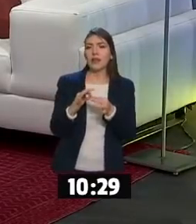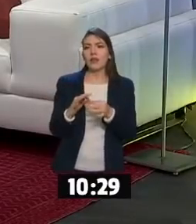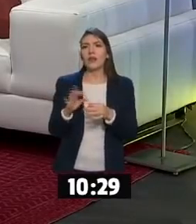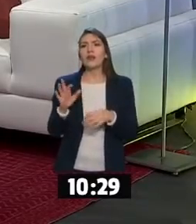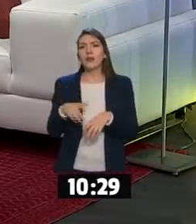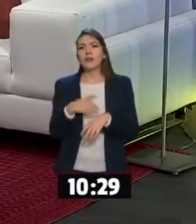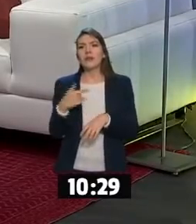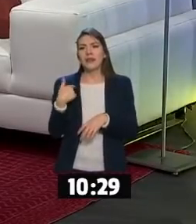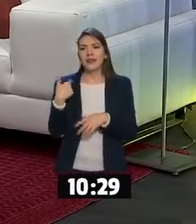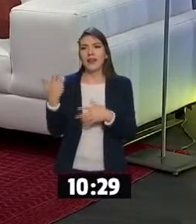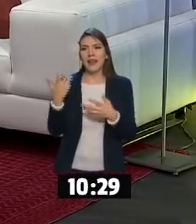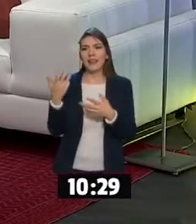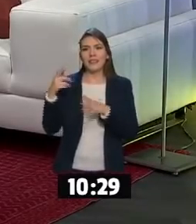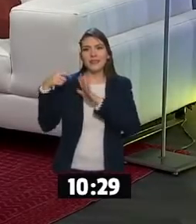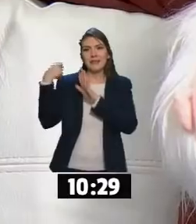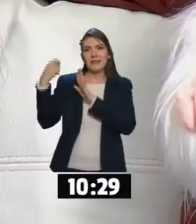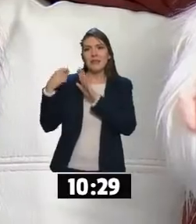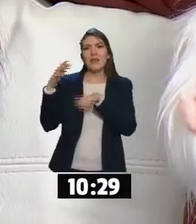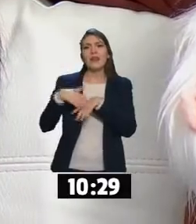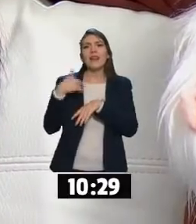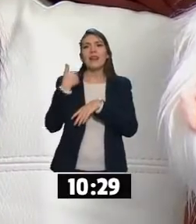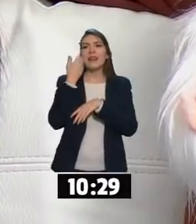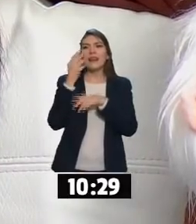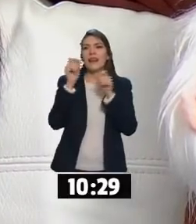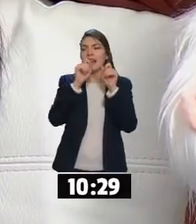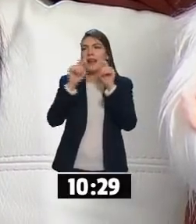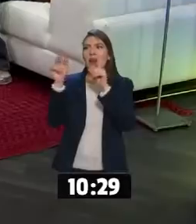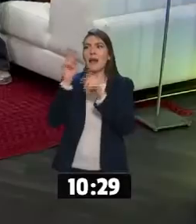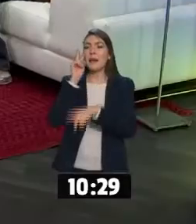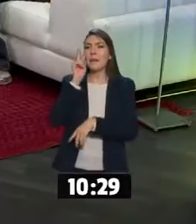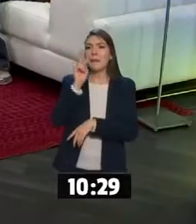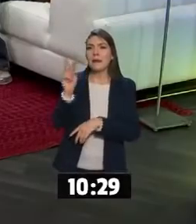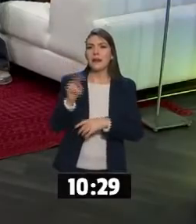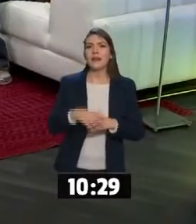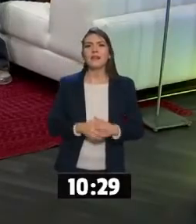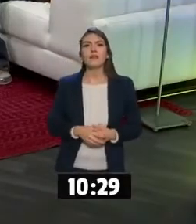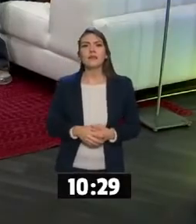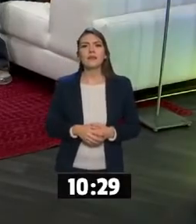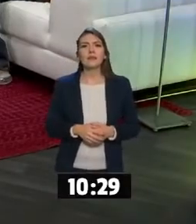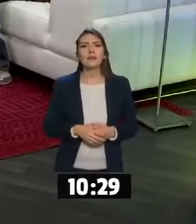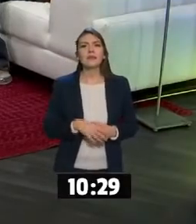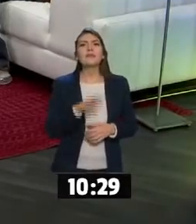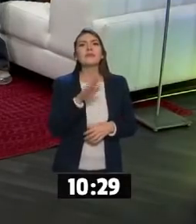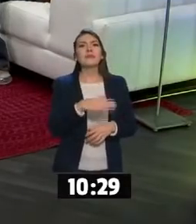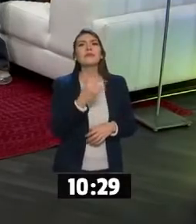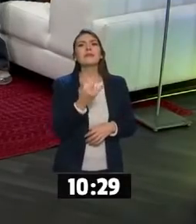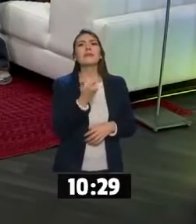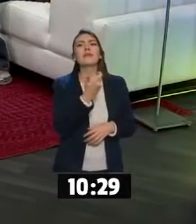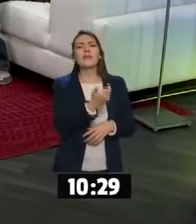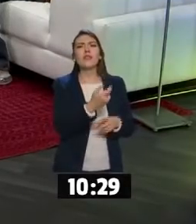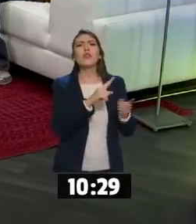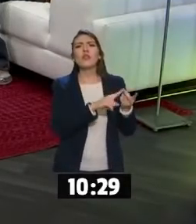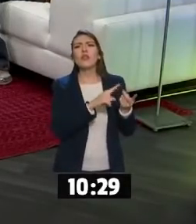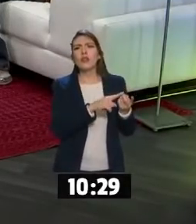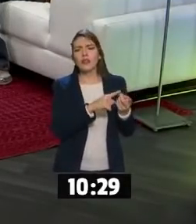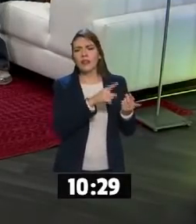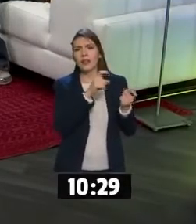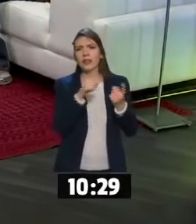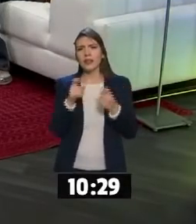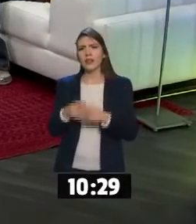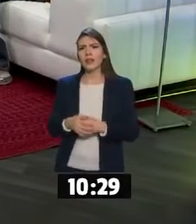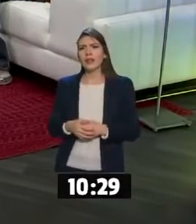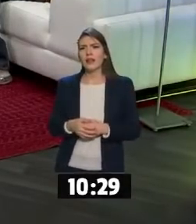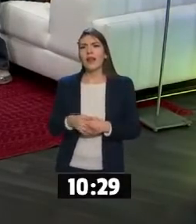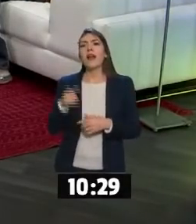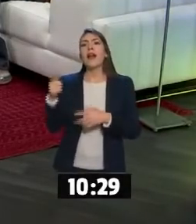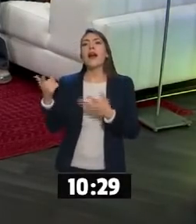quería verla. Claro. ¿Y de dónde sacaron el billete? Digo, yo sé que el tío Robert... Usted ya se ganó unos premios. Pero él vende su cuerpo